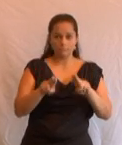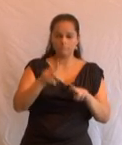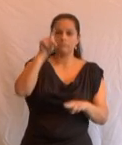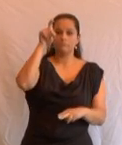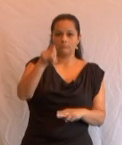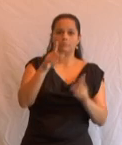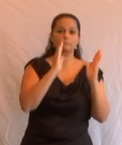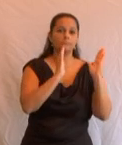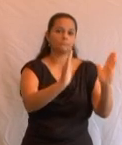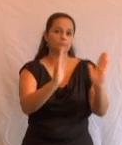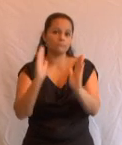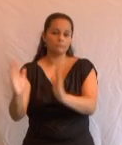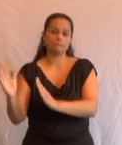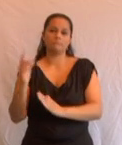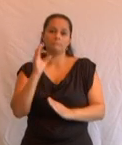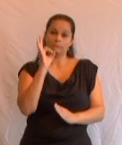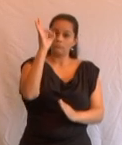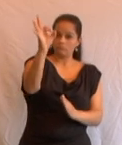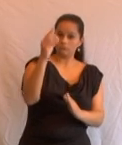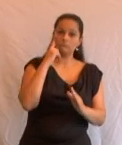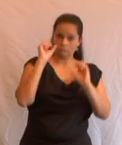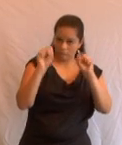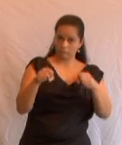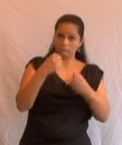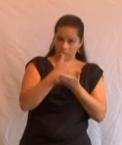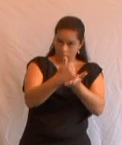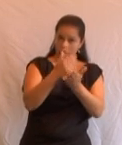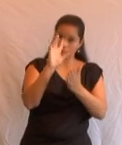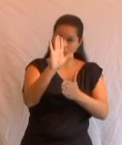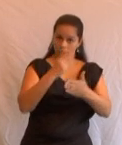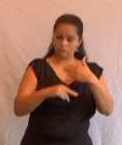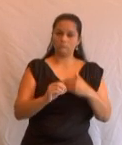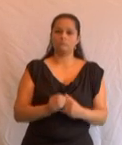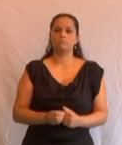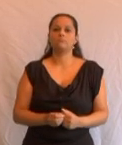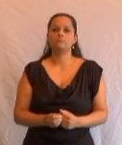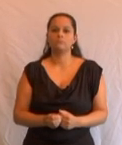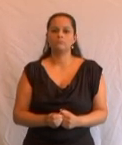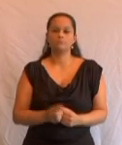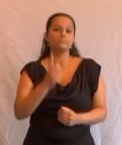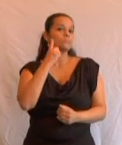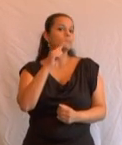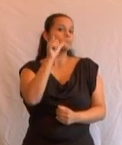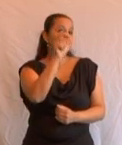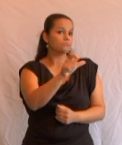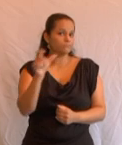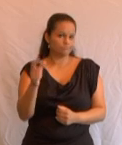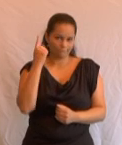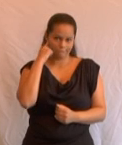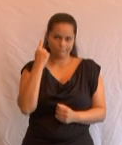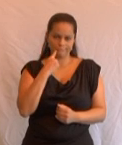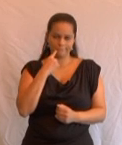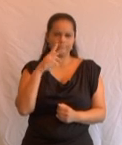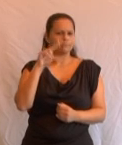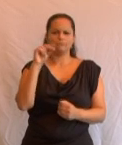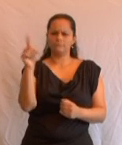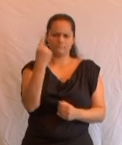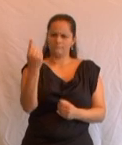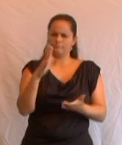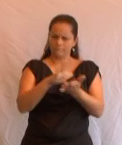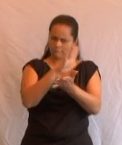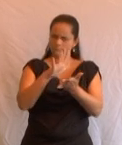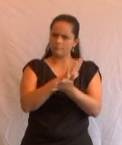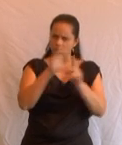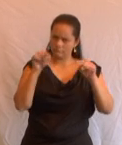aceptar que debe prepararse para poder ayudar a su hijo. Para los jóvenes sordos, no solo de la